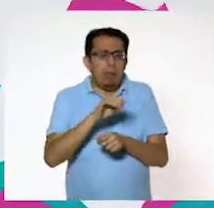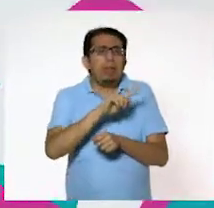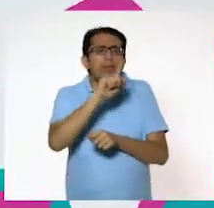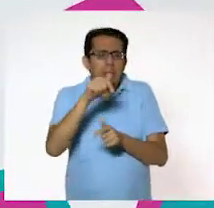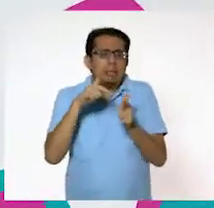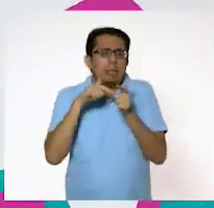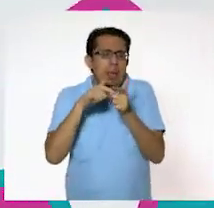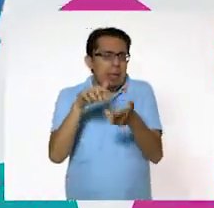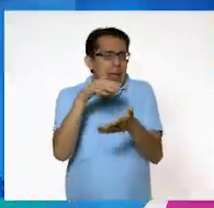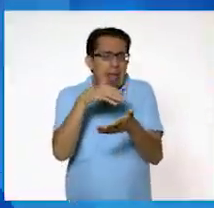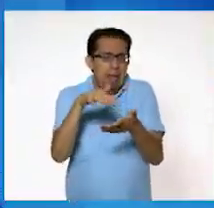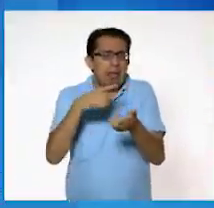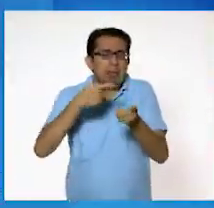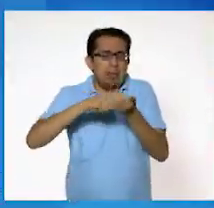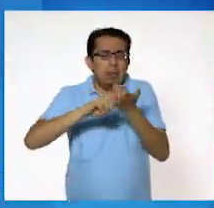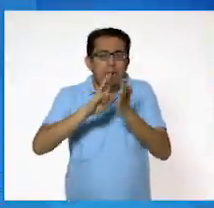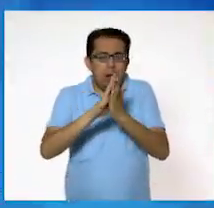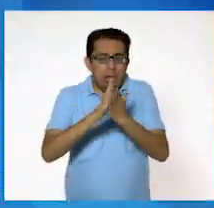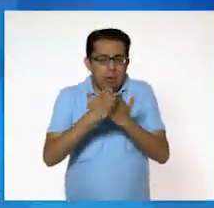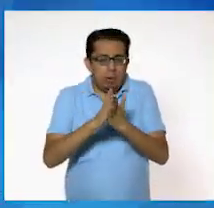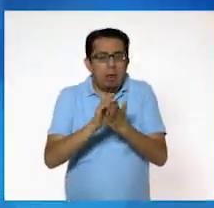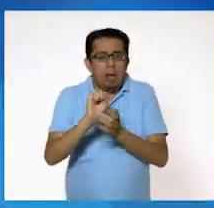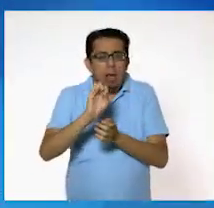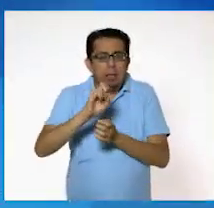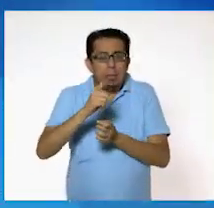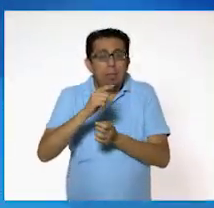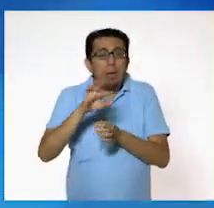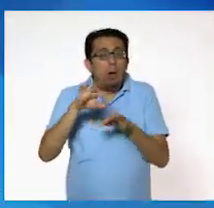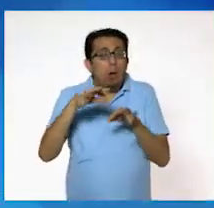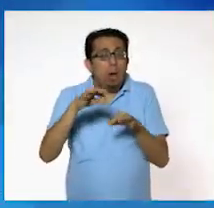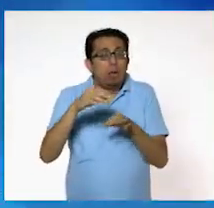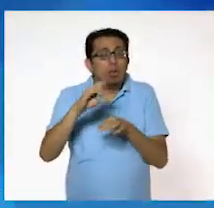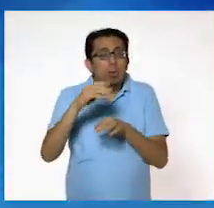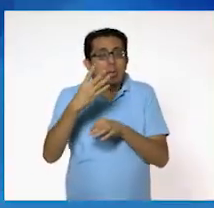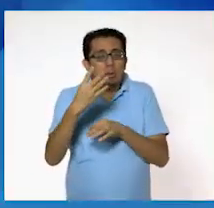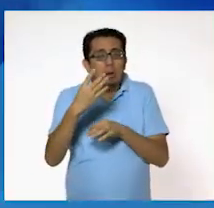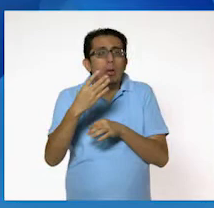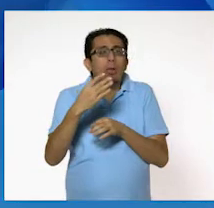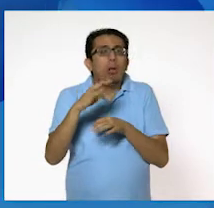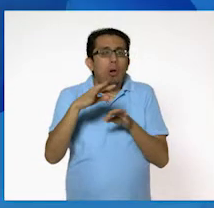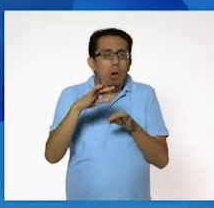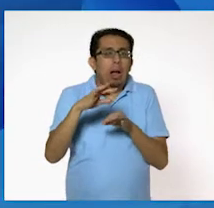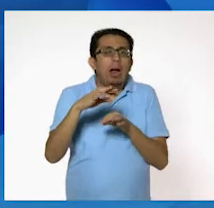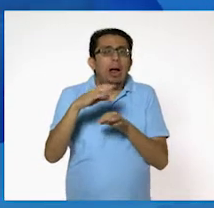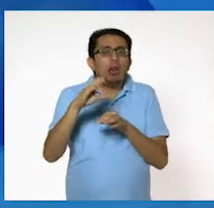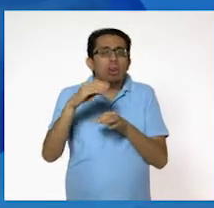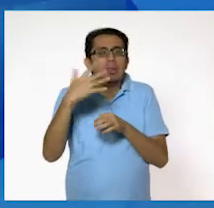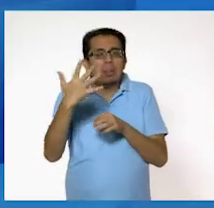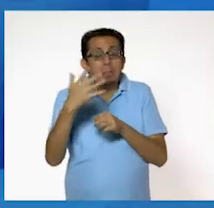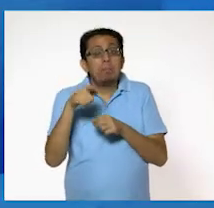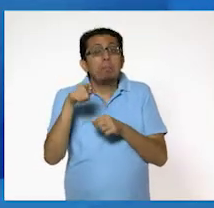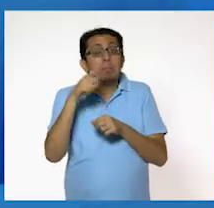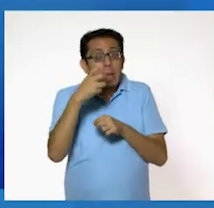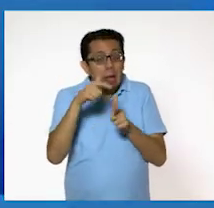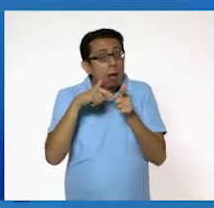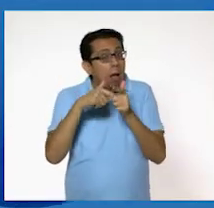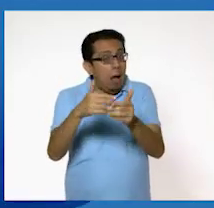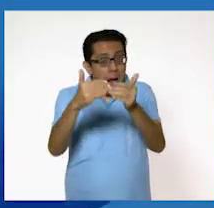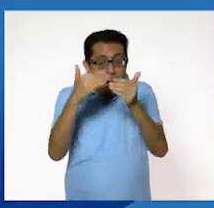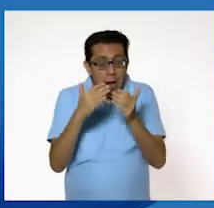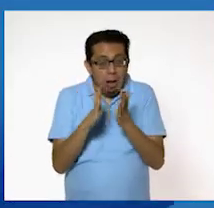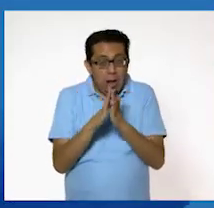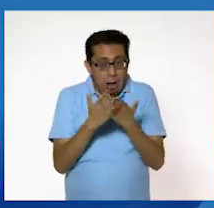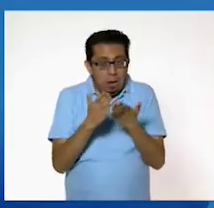haciendo en su mismo libro de texto, en las páginas 94 y 95. ¡Ay, qué padre! Ahí continúa. Ahí lo vemos en